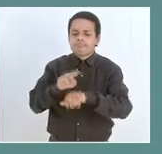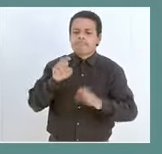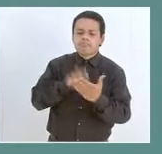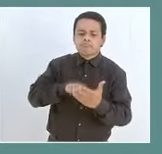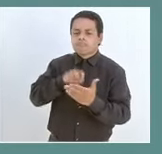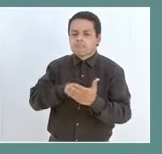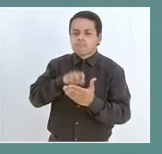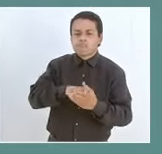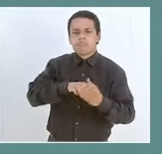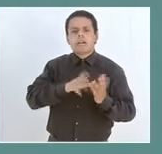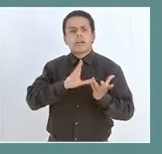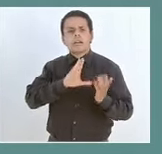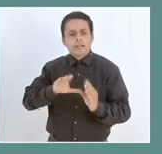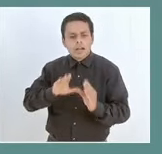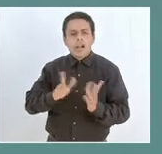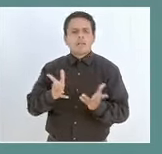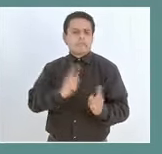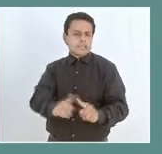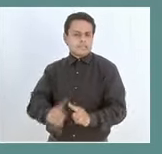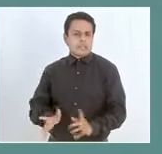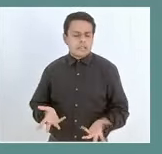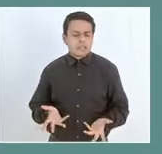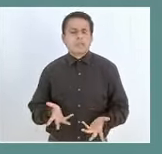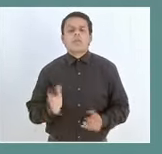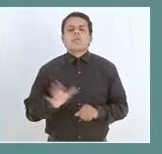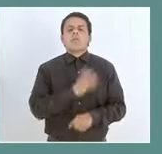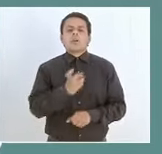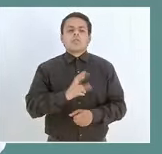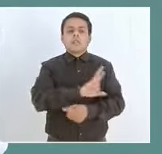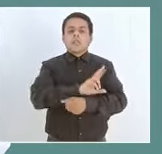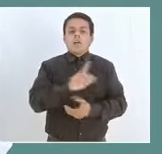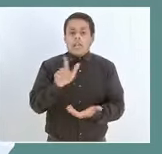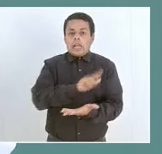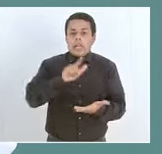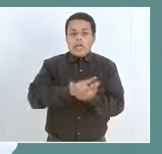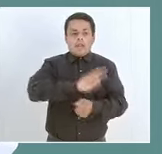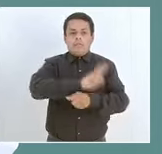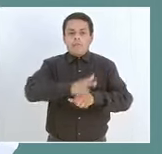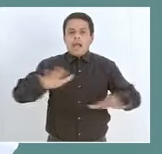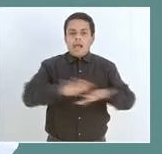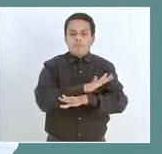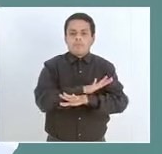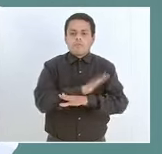eso se propuso la reforma.